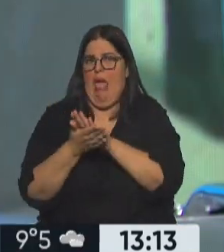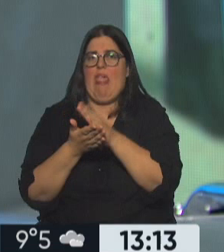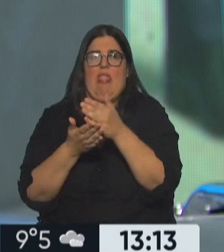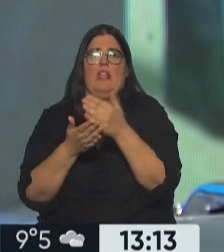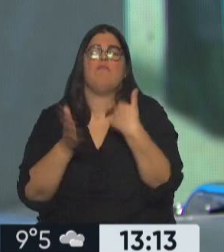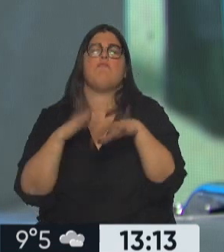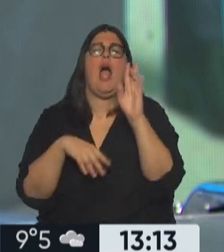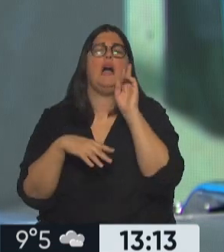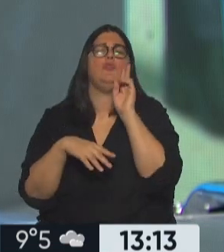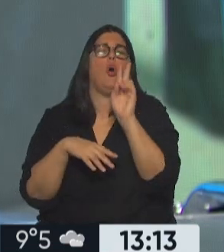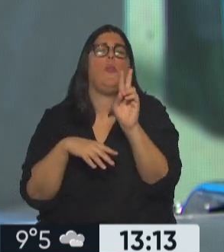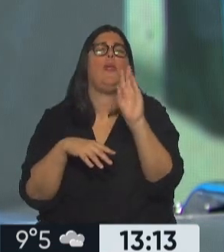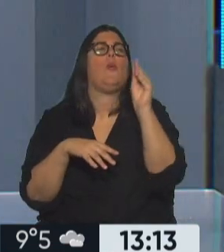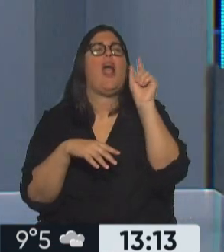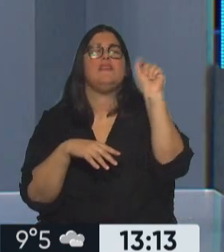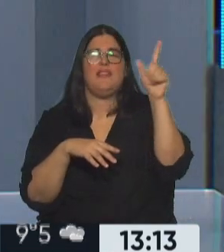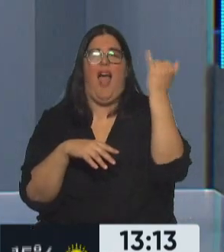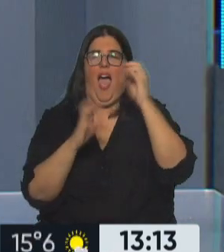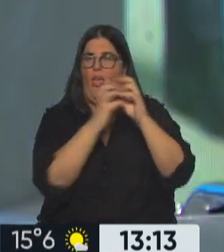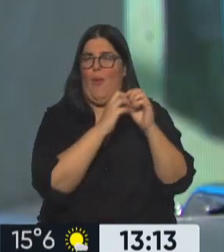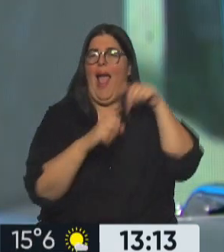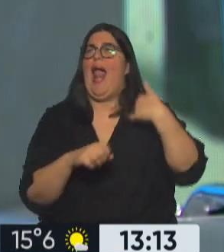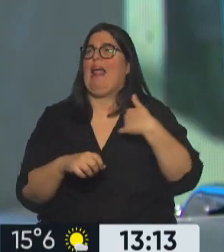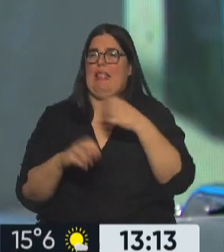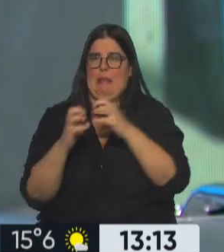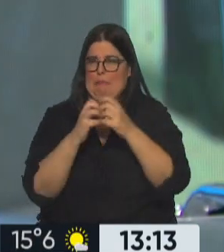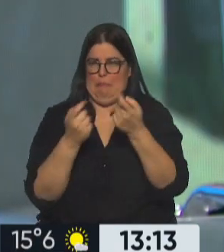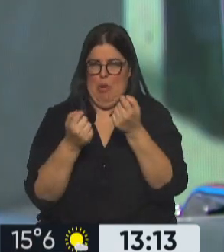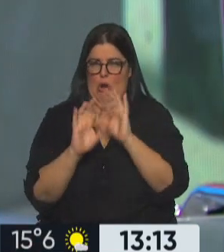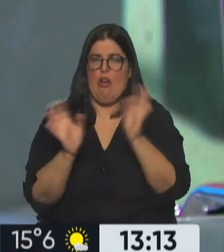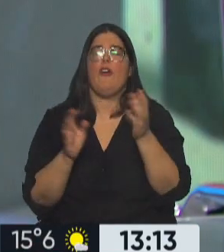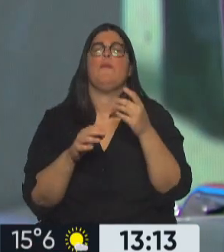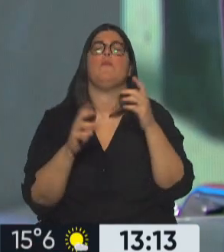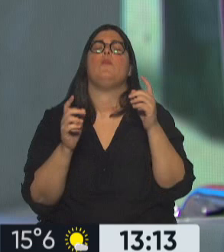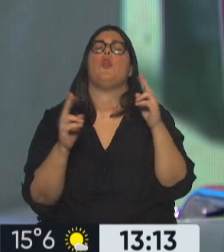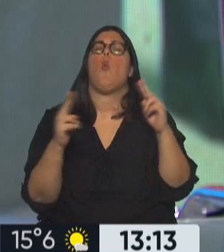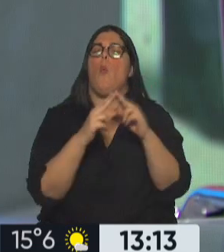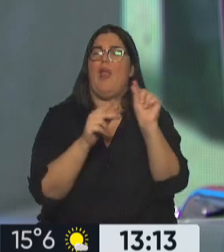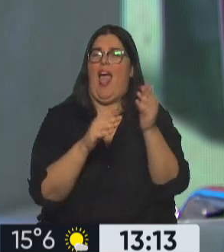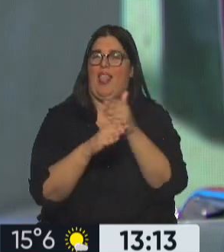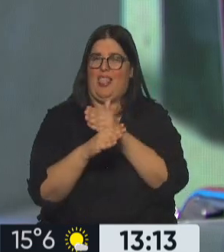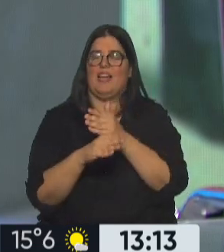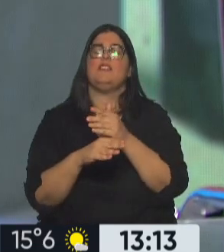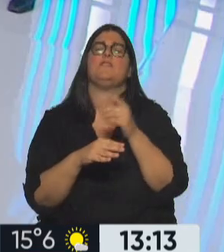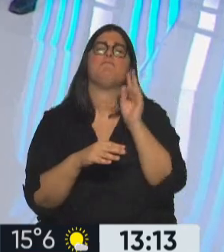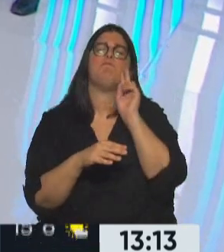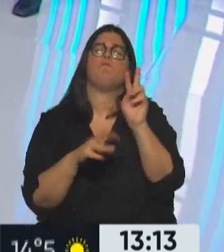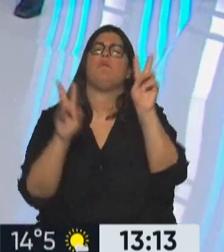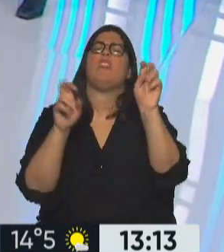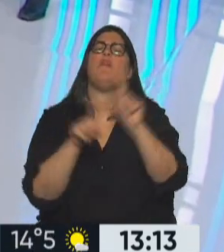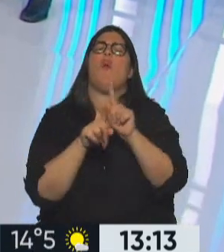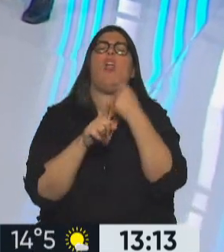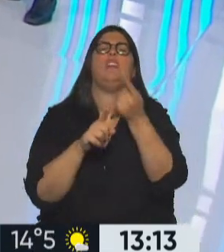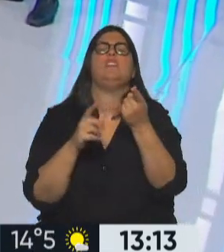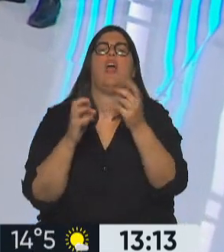en las discusiones que se estuvieron dando en Brasil durante los últimos días previos a esta reunión, en torno a la discusión, a una suerte de